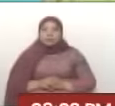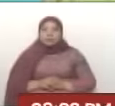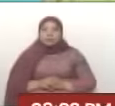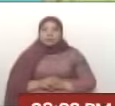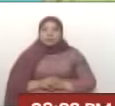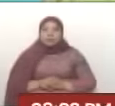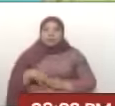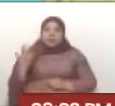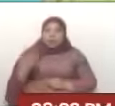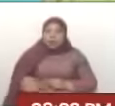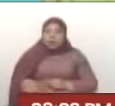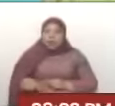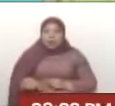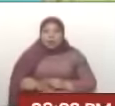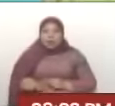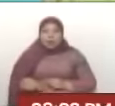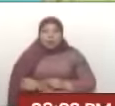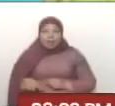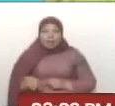Una Boloña.